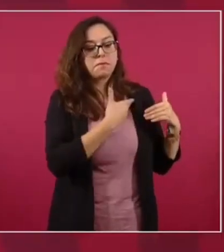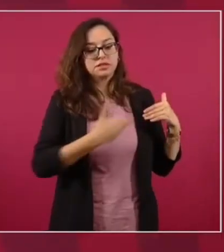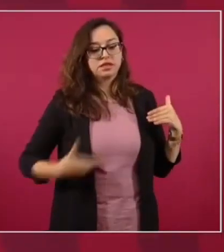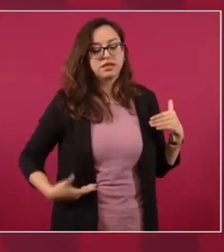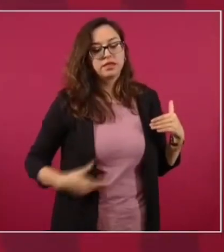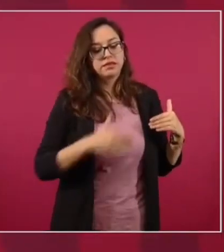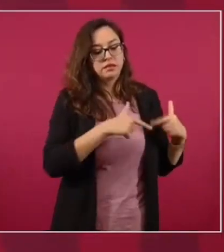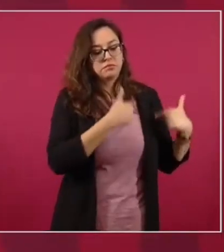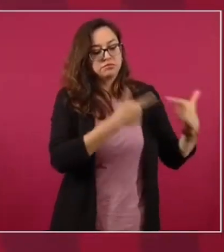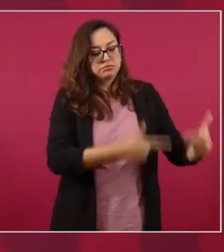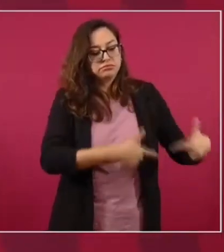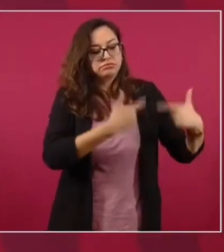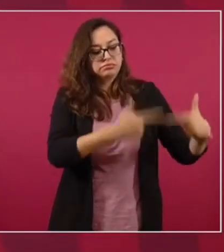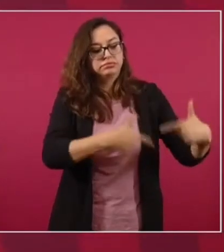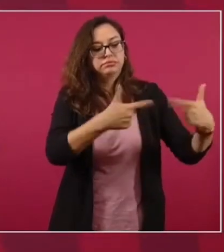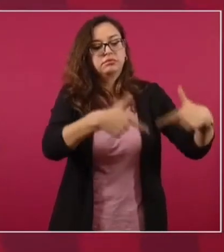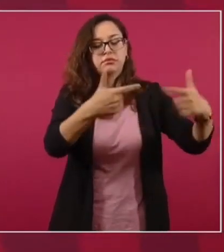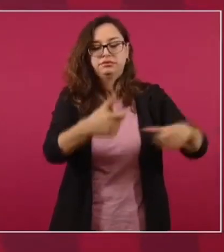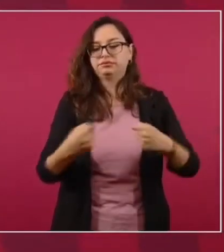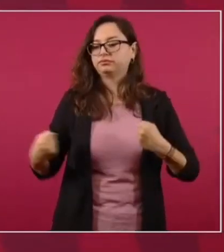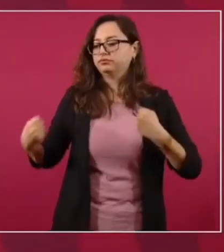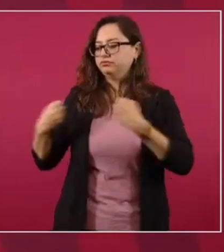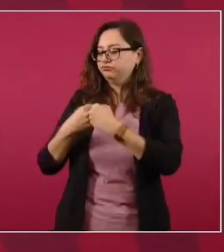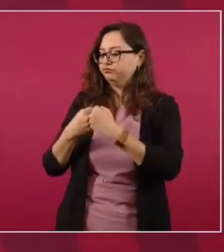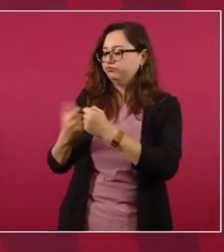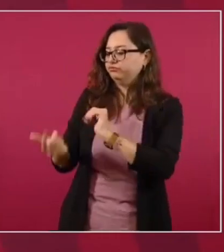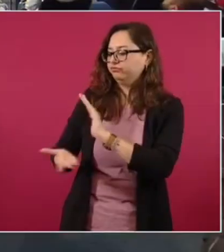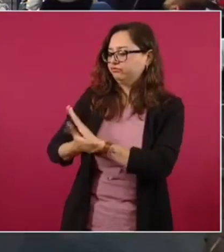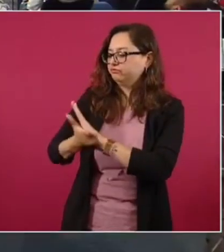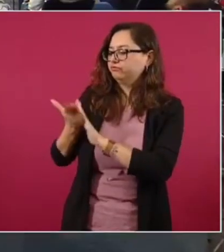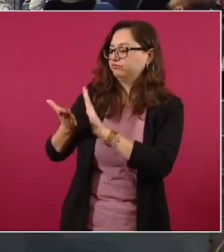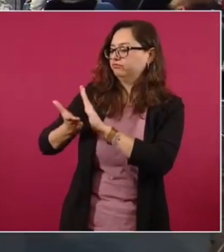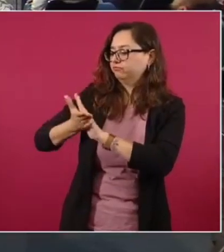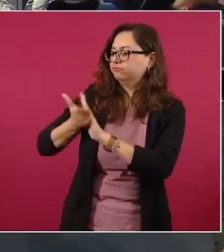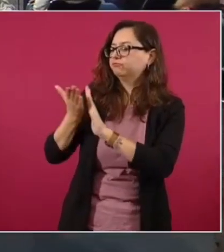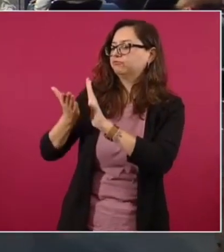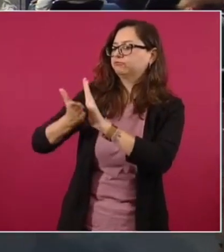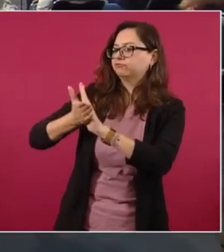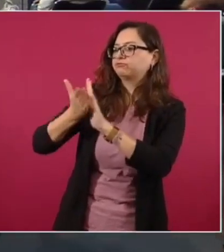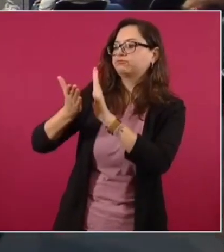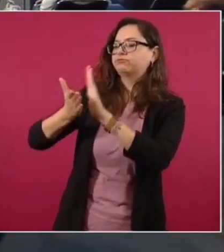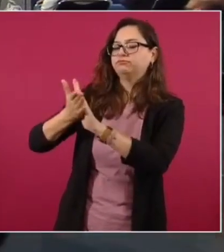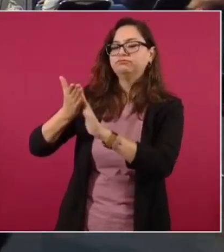presidente su tramo, como manda.